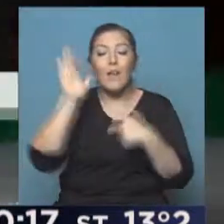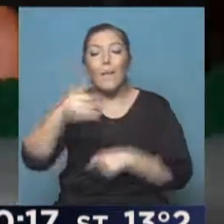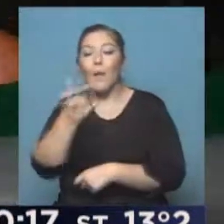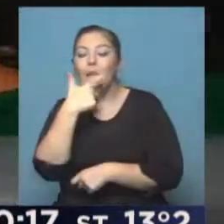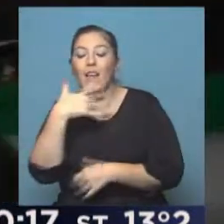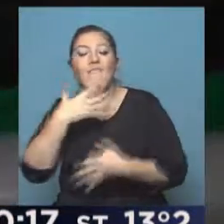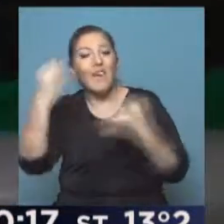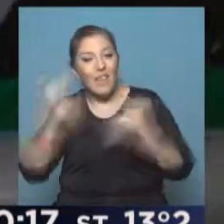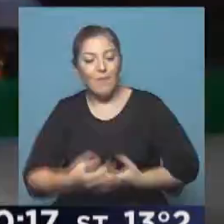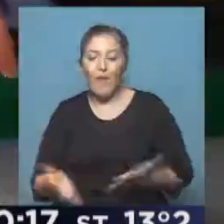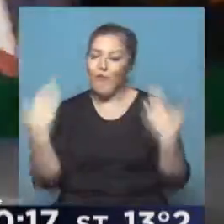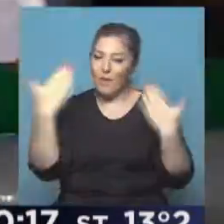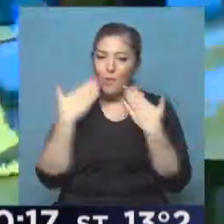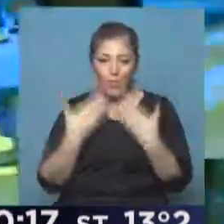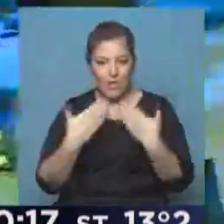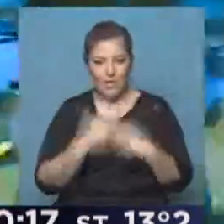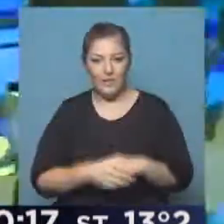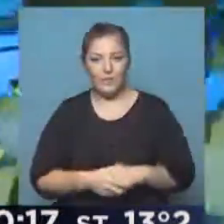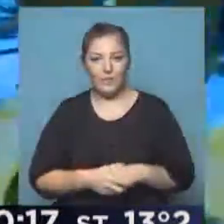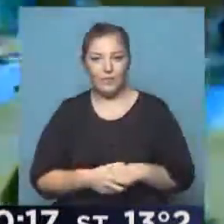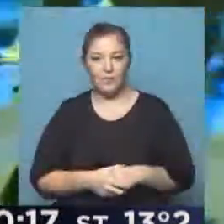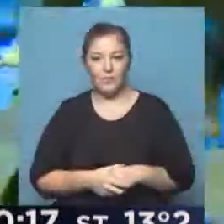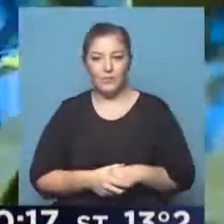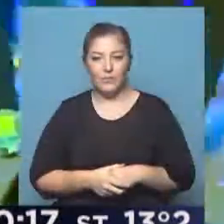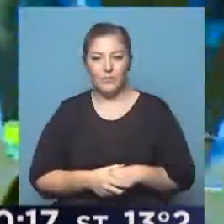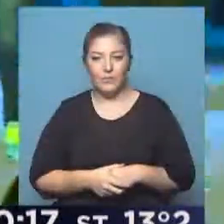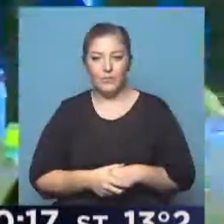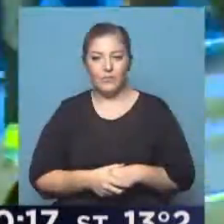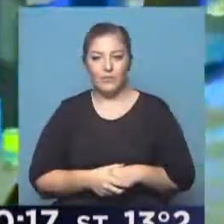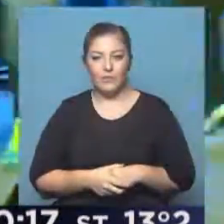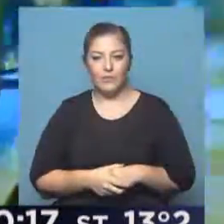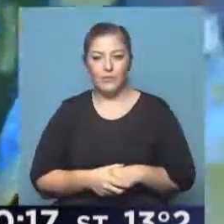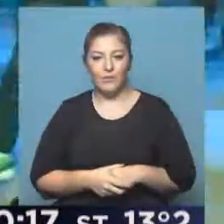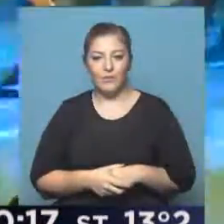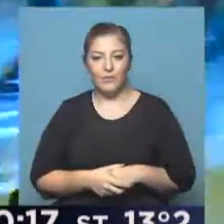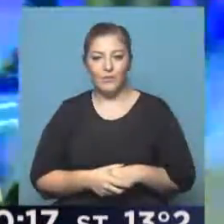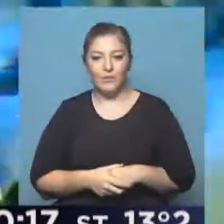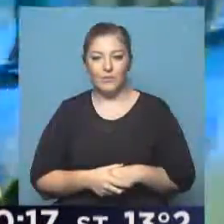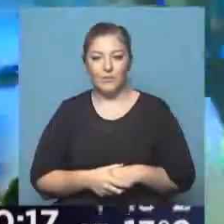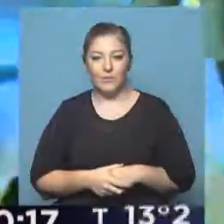verdad. La felicito. Muchas gracias.